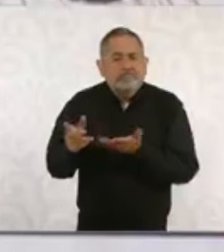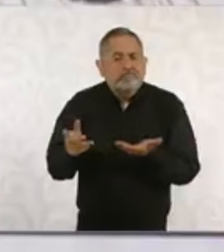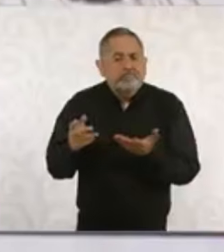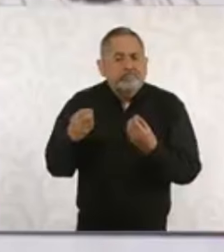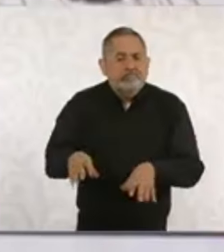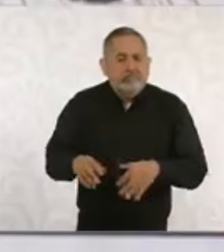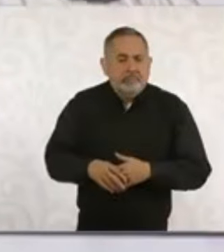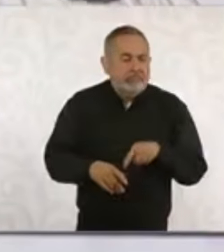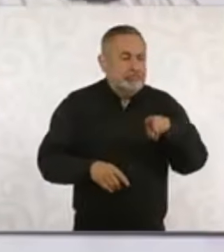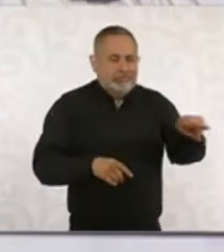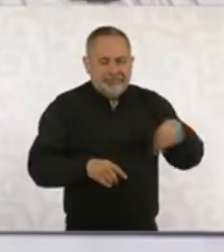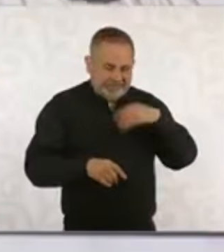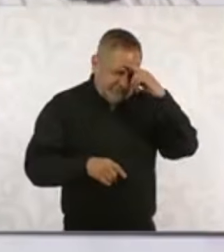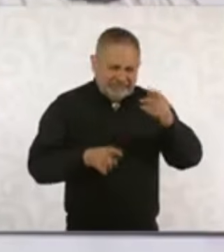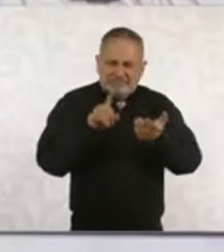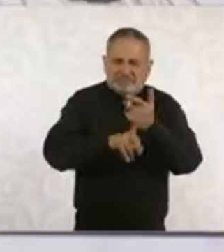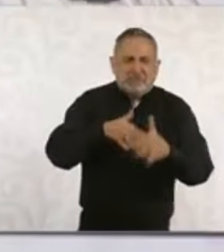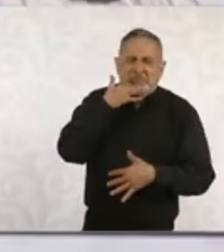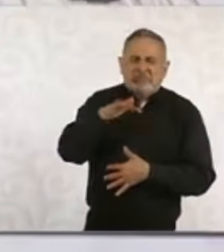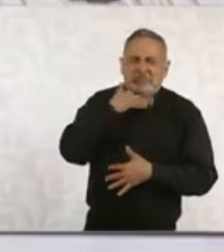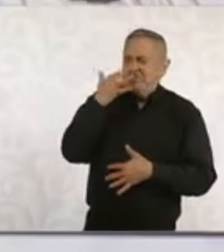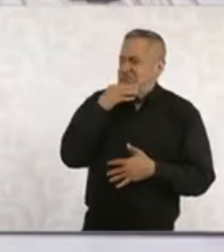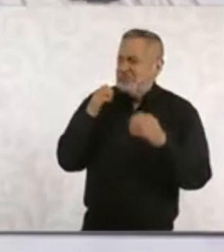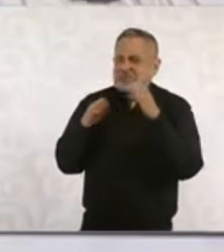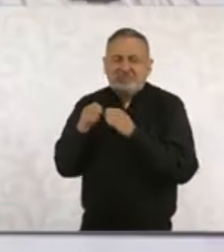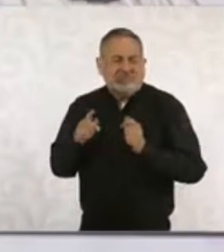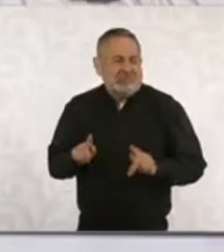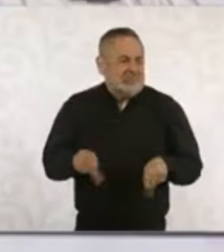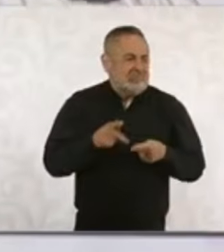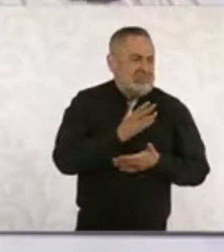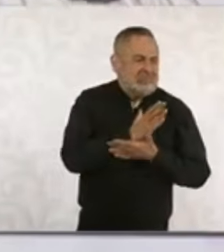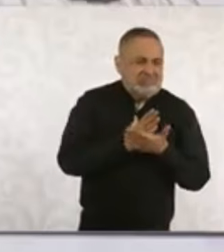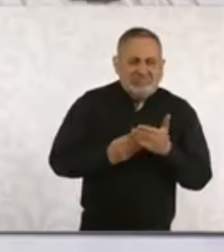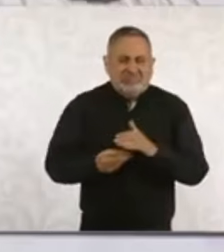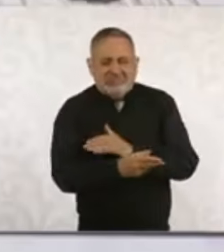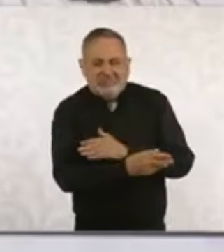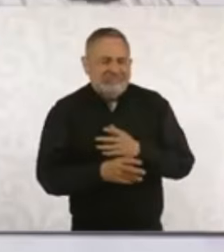Abandonaron. Además lo hicieron con mucha corrupción, además, porque no es que no tuvieran